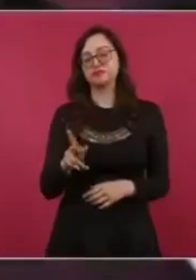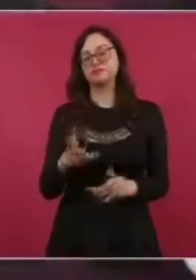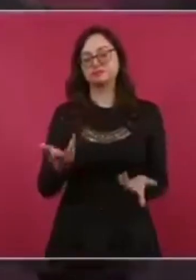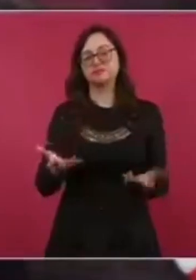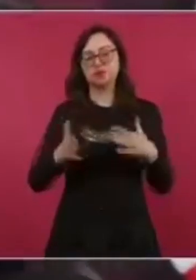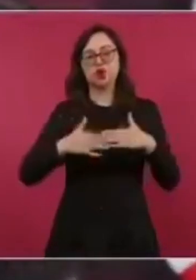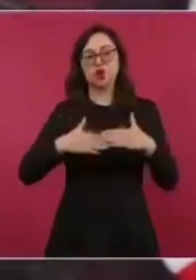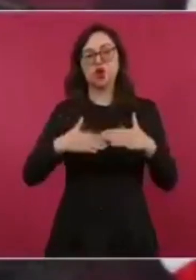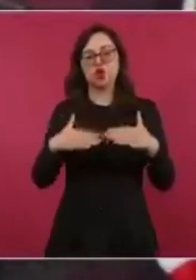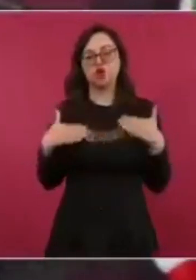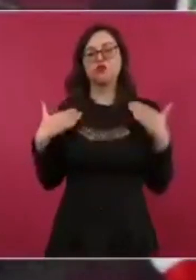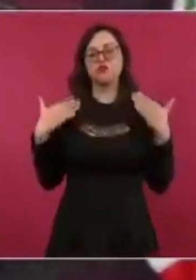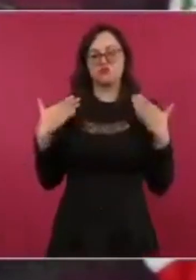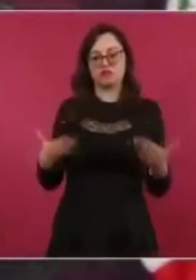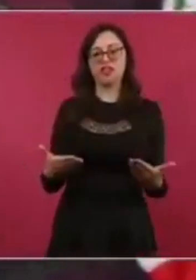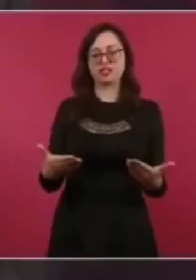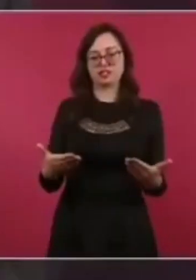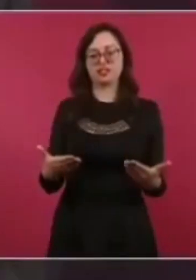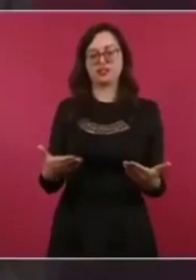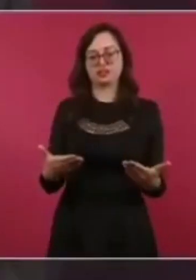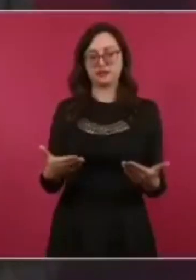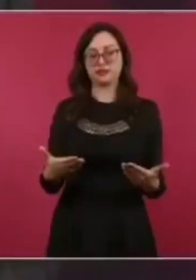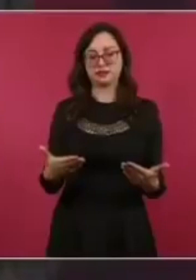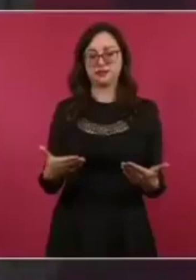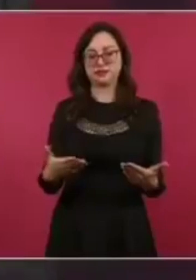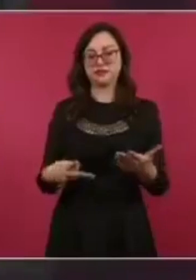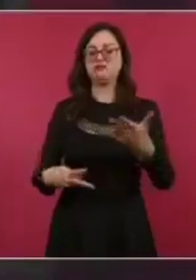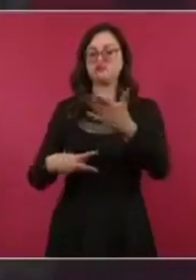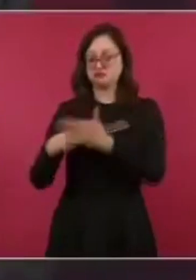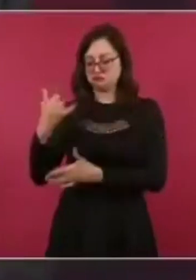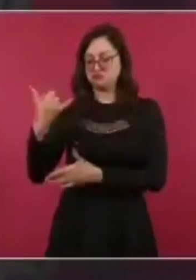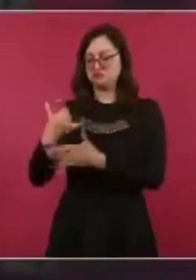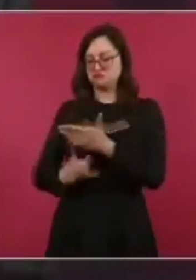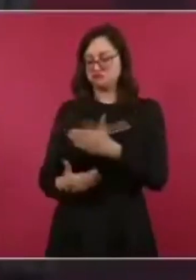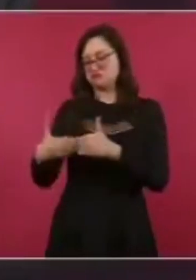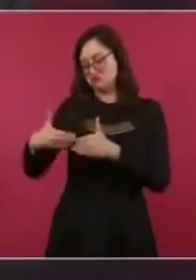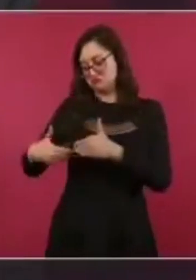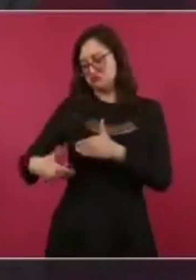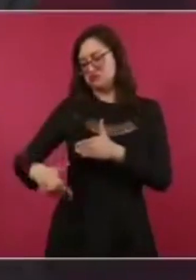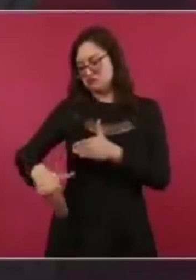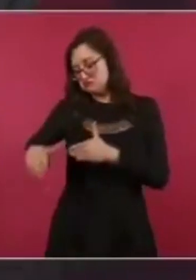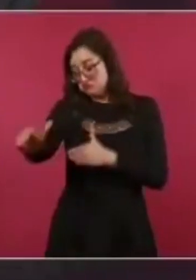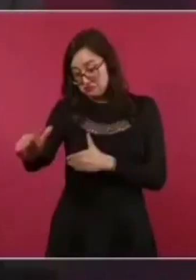esos proyectos se van